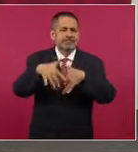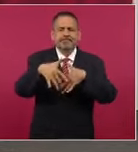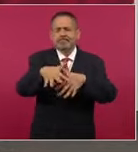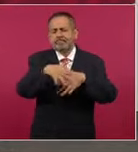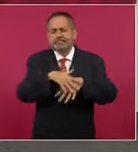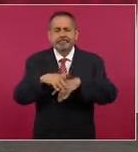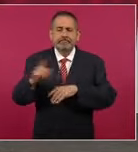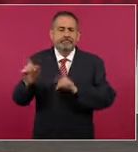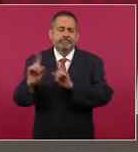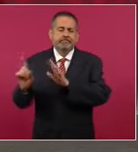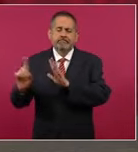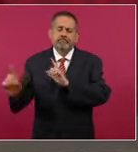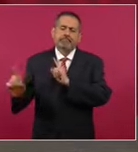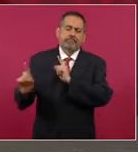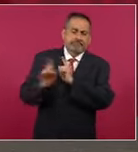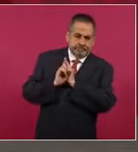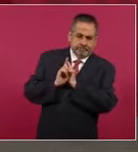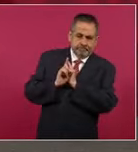me buscó y